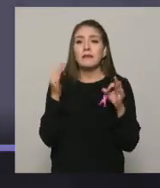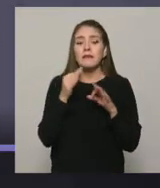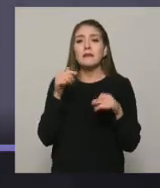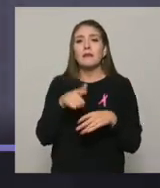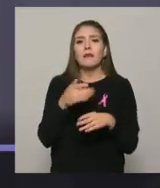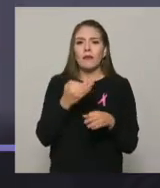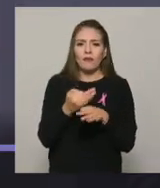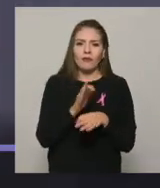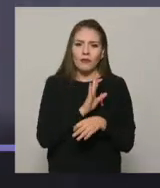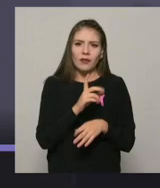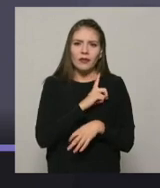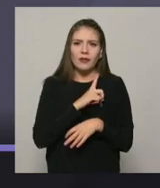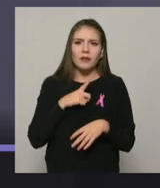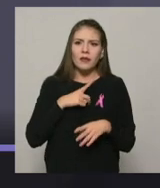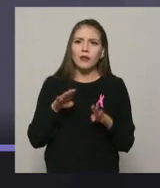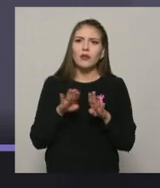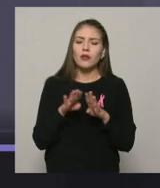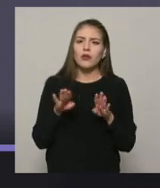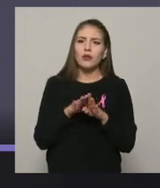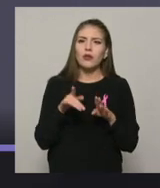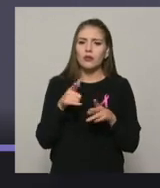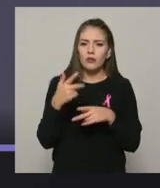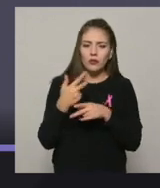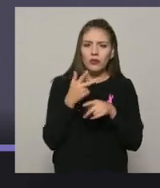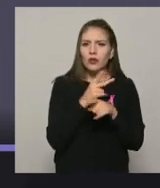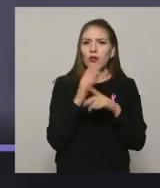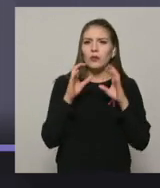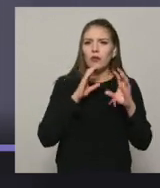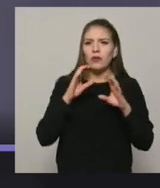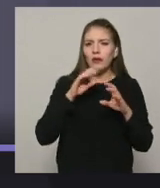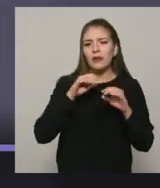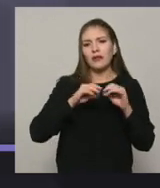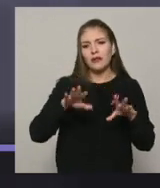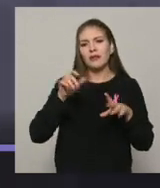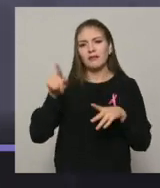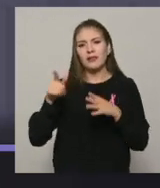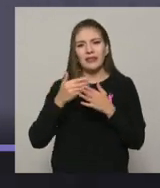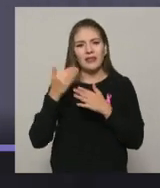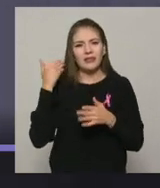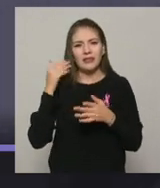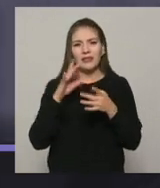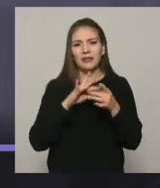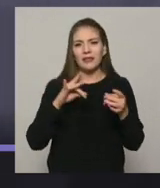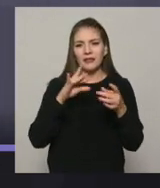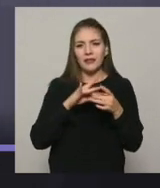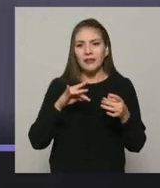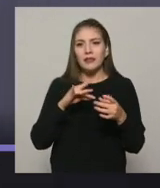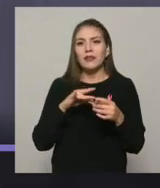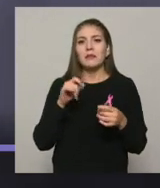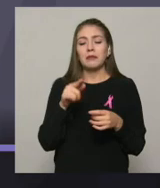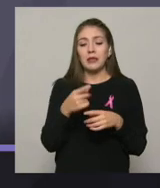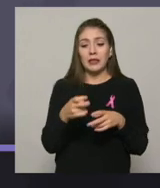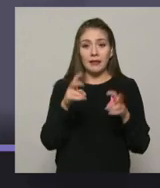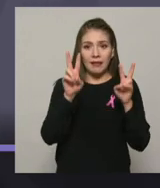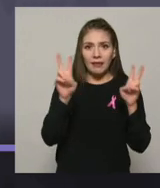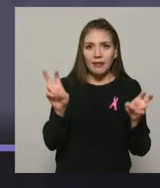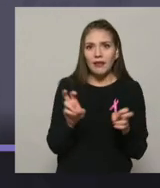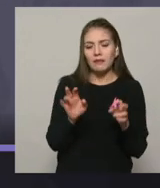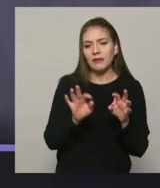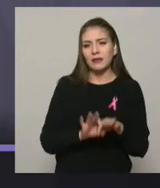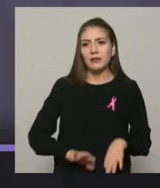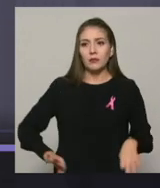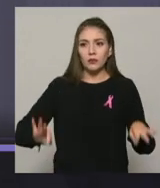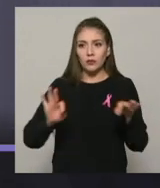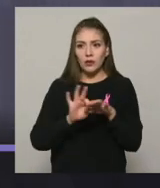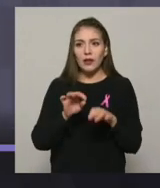estar planteando también los medios de comunicación este panorama, como tú bien mencionabas desde el inicio del programa, estos temas controversiales